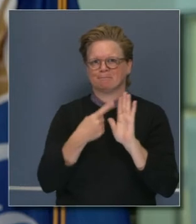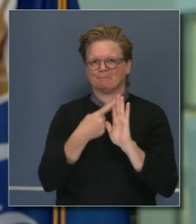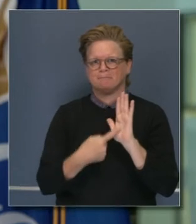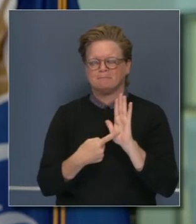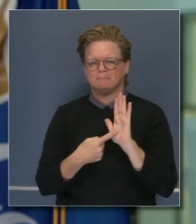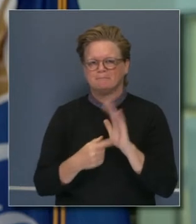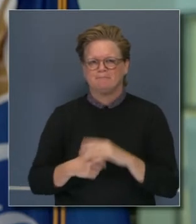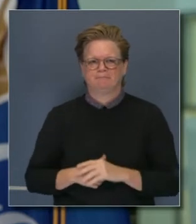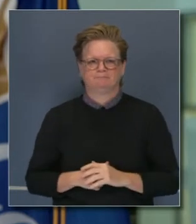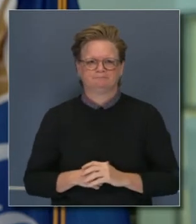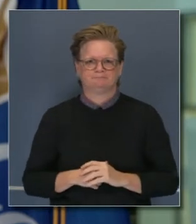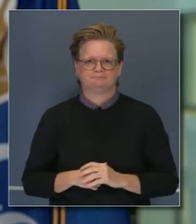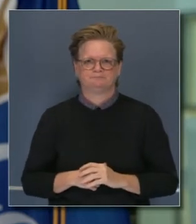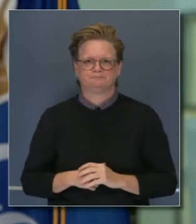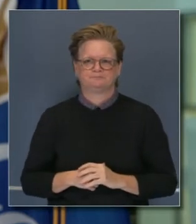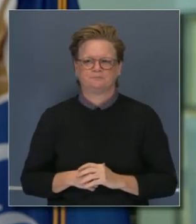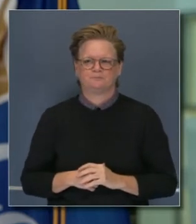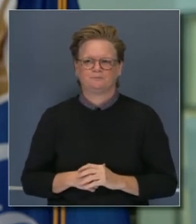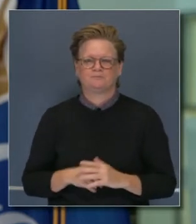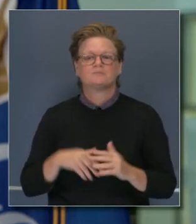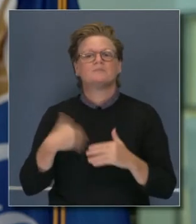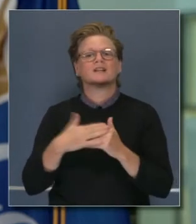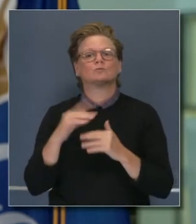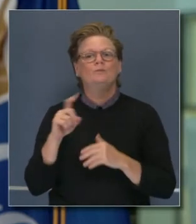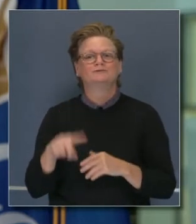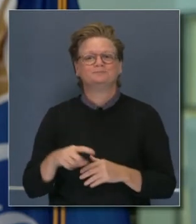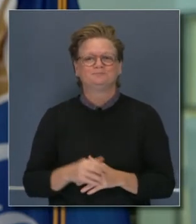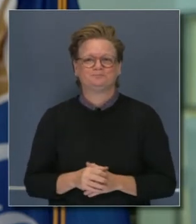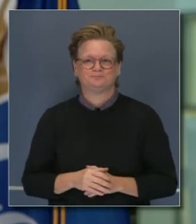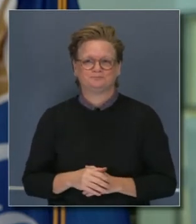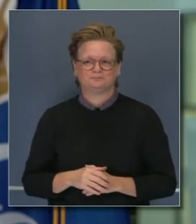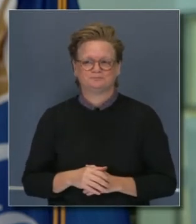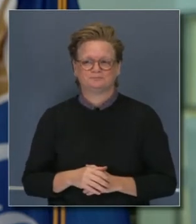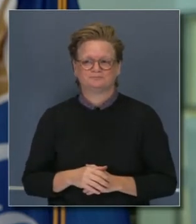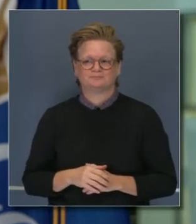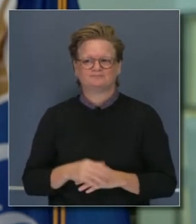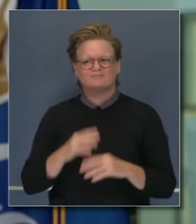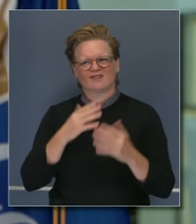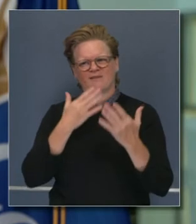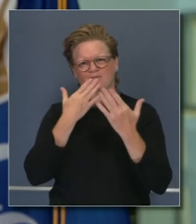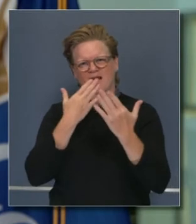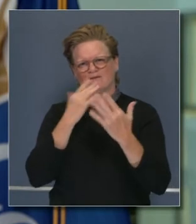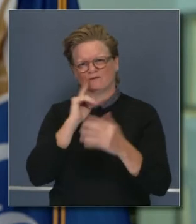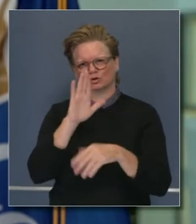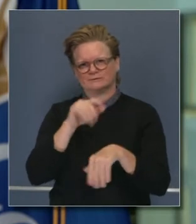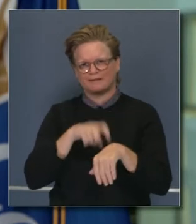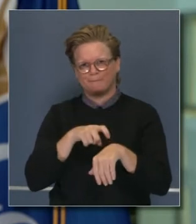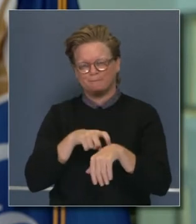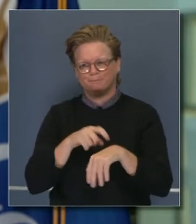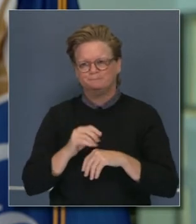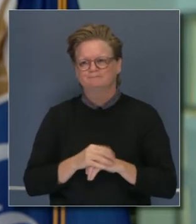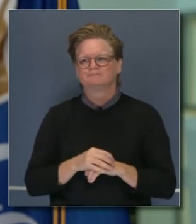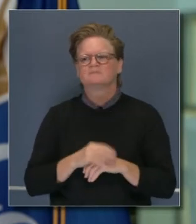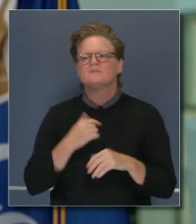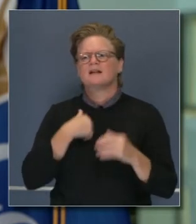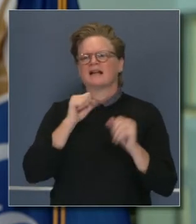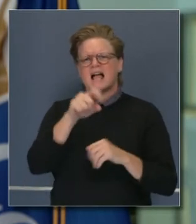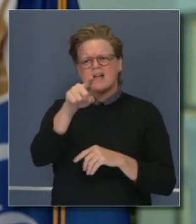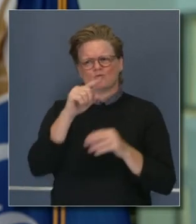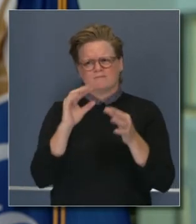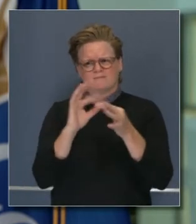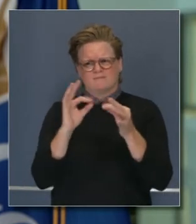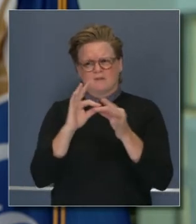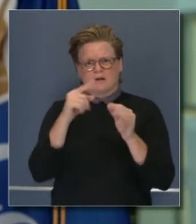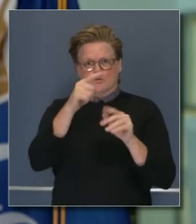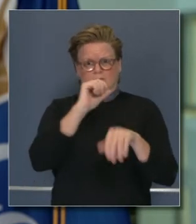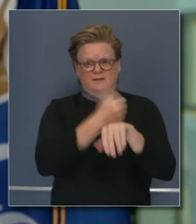Buenas tardes, gobernador. Gracias por su tiempo. Me gustaría saber si puede usted ahondar un poco en